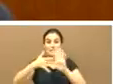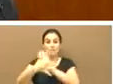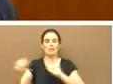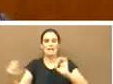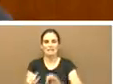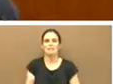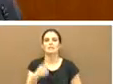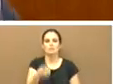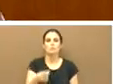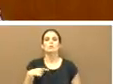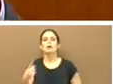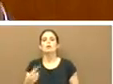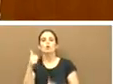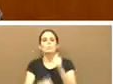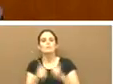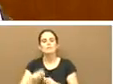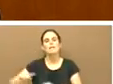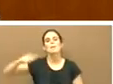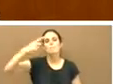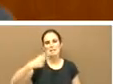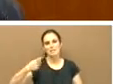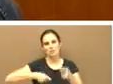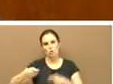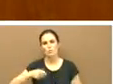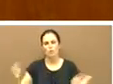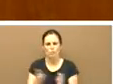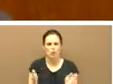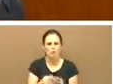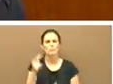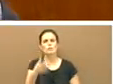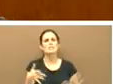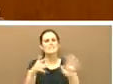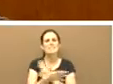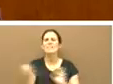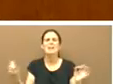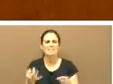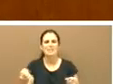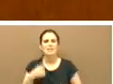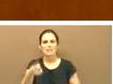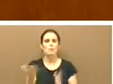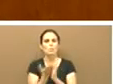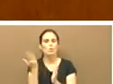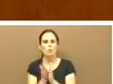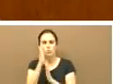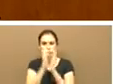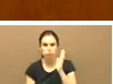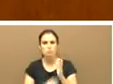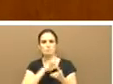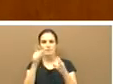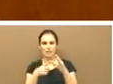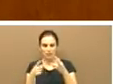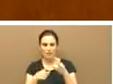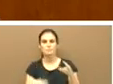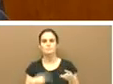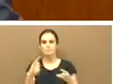un aumento de la competitividad del comercio minorista. Lo que produce es una reducción de la productividad. Tercera,